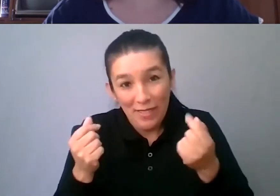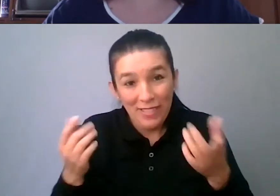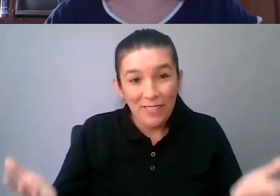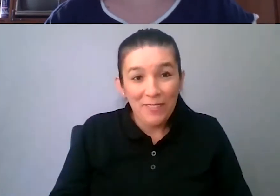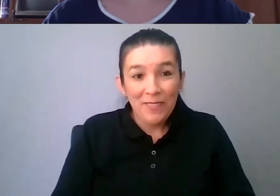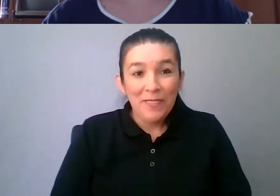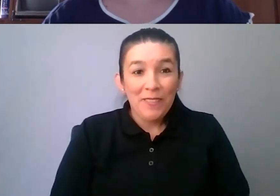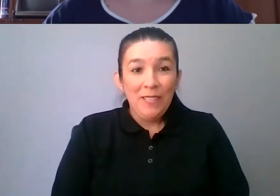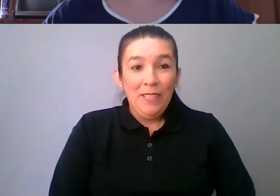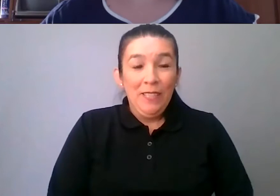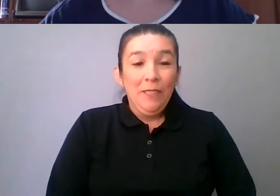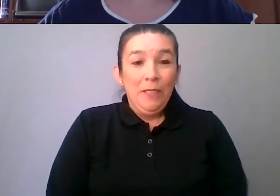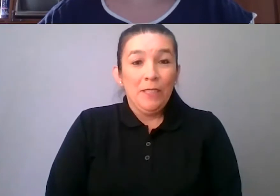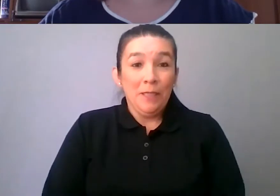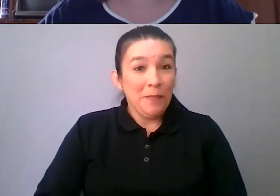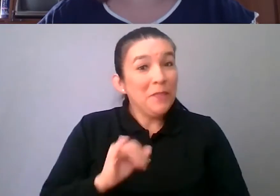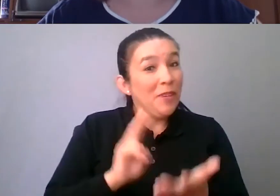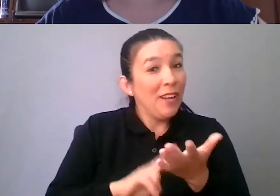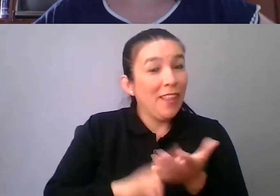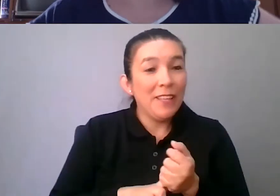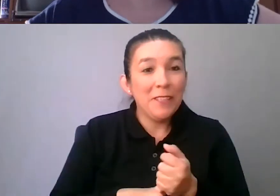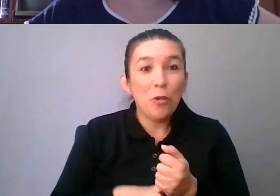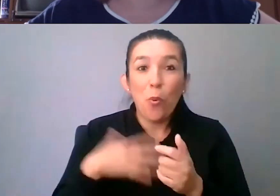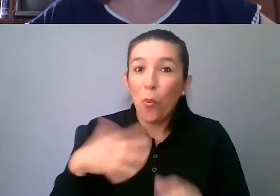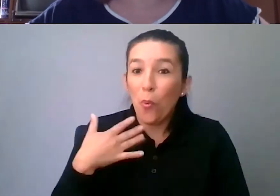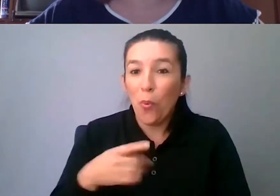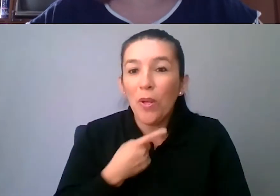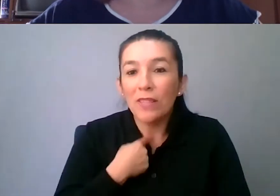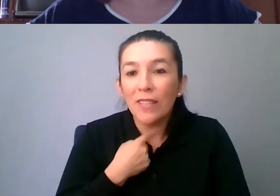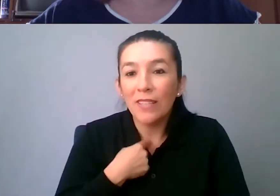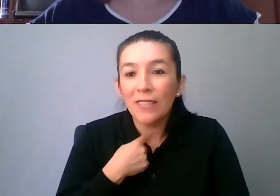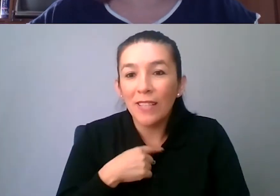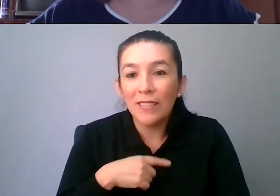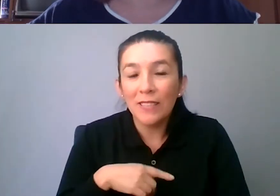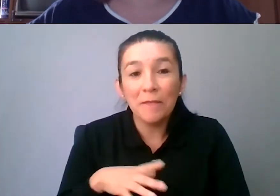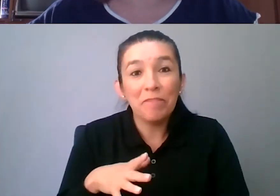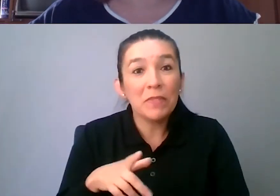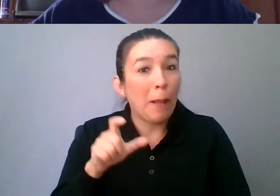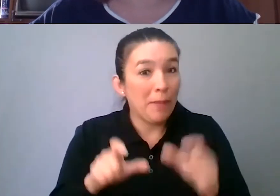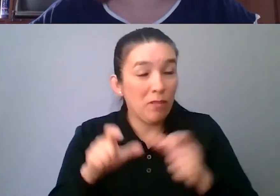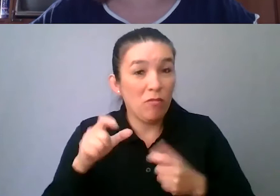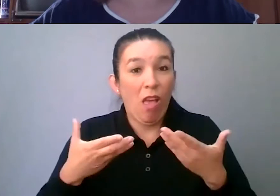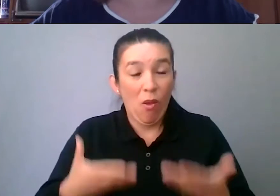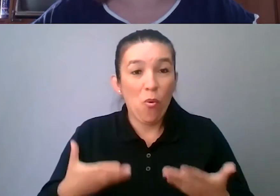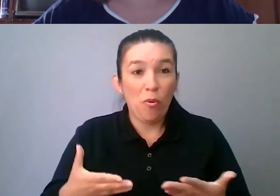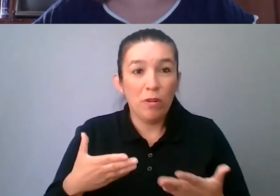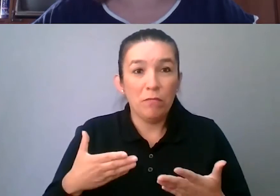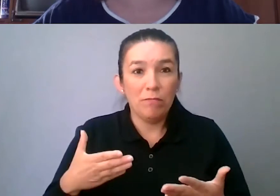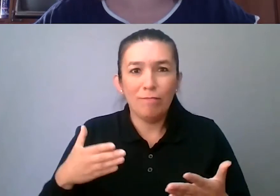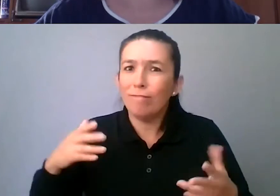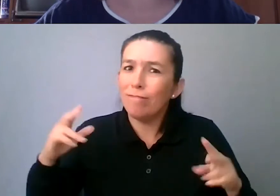¿cierto? claro. Sí, claro. Muy, muy interesante, ¿eh? Sobre todo, claro, las personas hoy día rescatamos